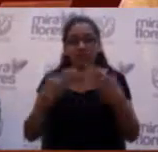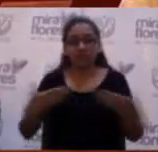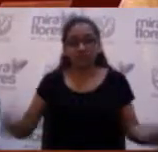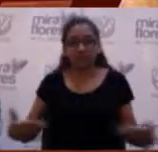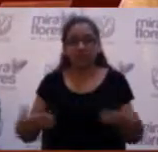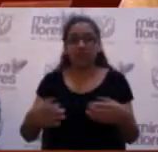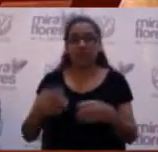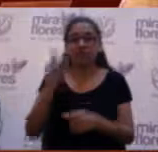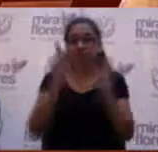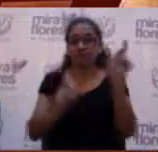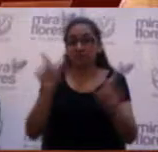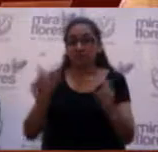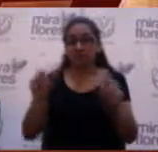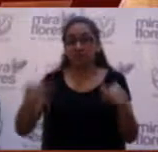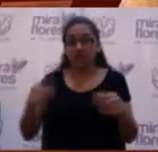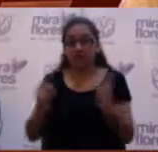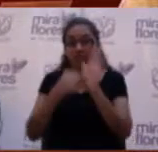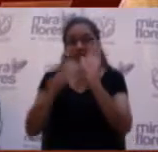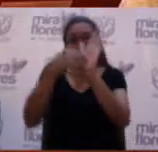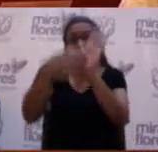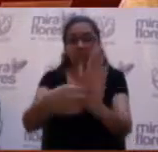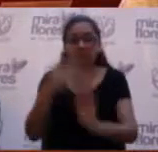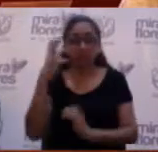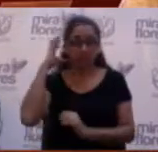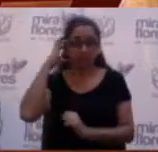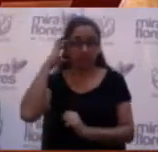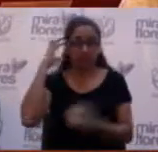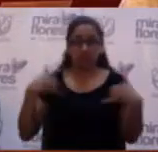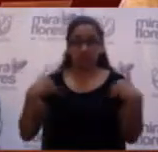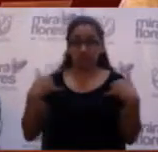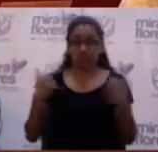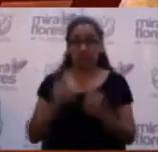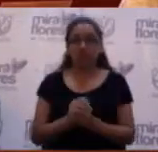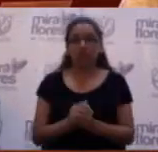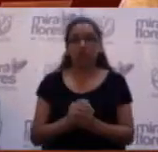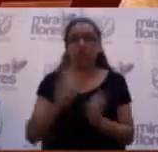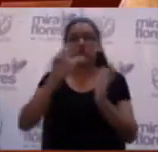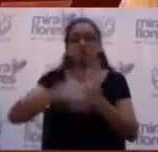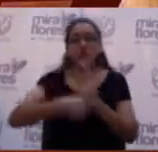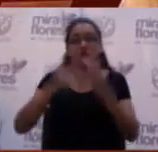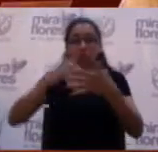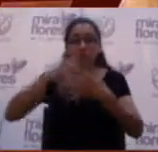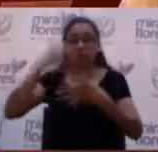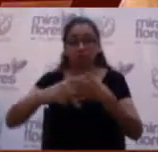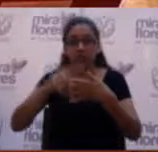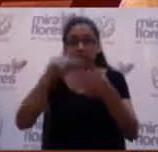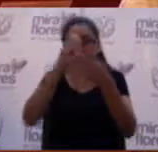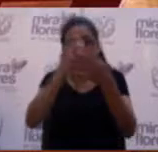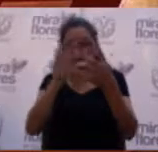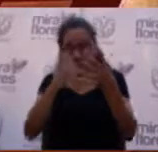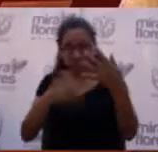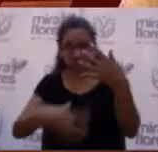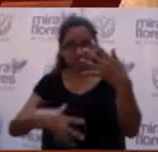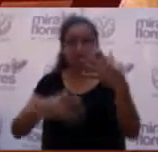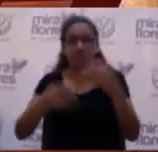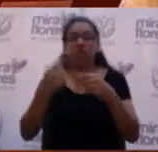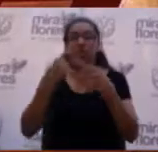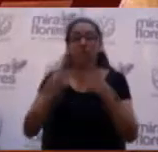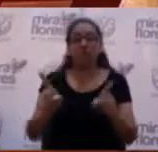jóvenes han presentado aquí en Miraflores y los proyectos que de ahí se derivan. Pero no solamente